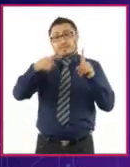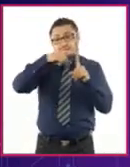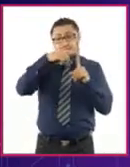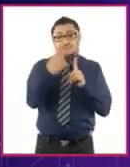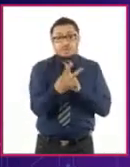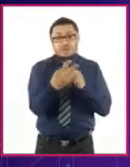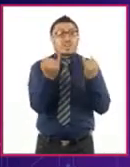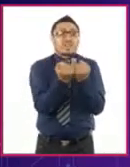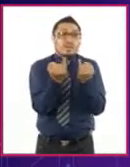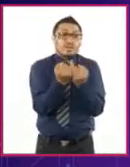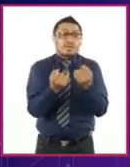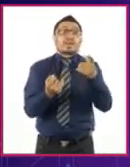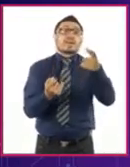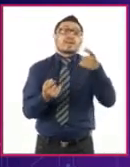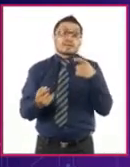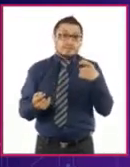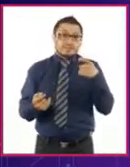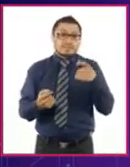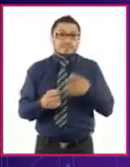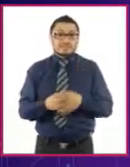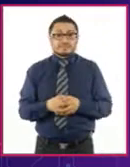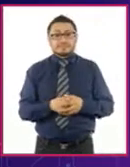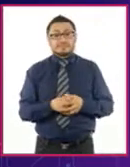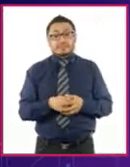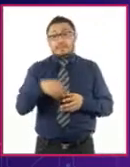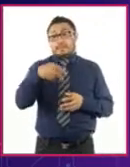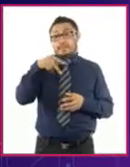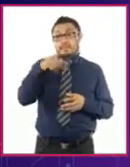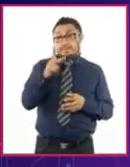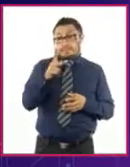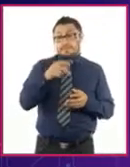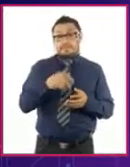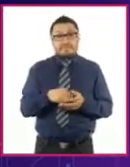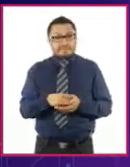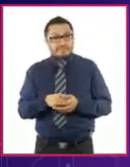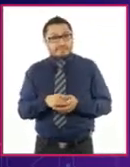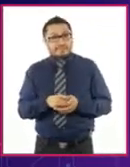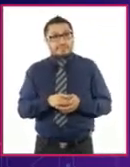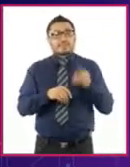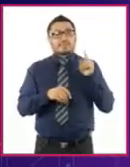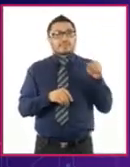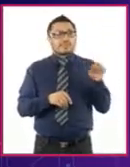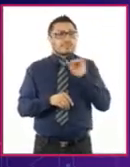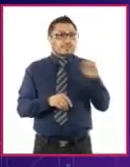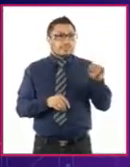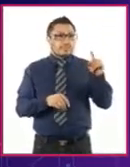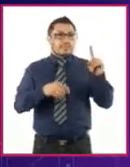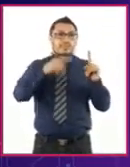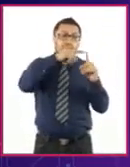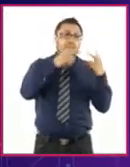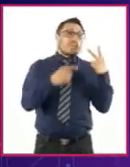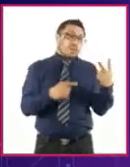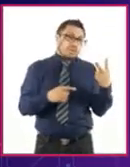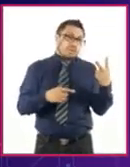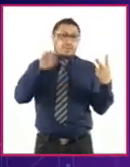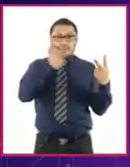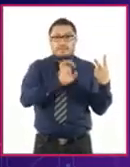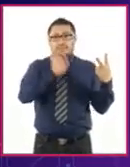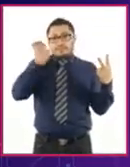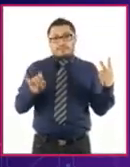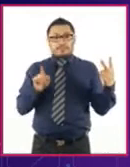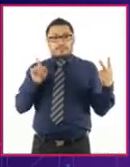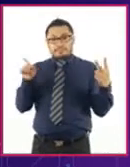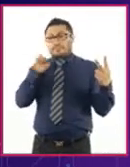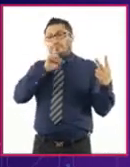es igual a x. Pero, al dividir el miembro izquierdo entre 2, se debe